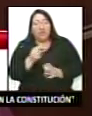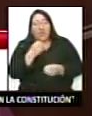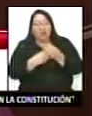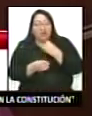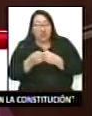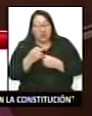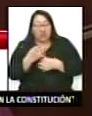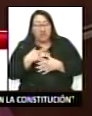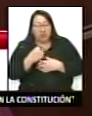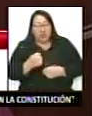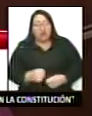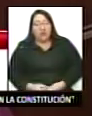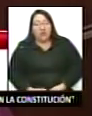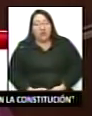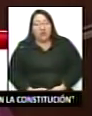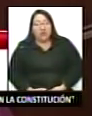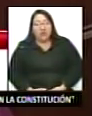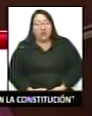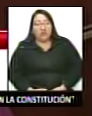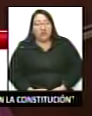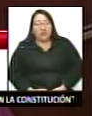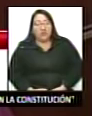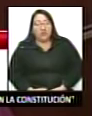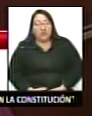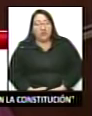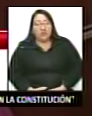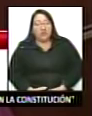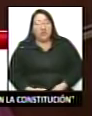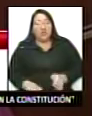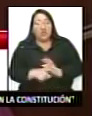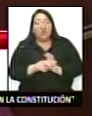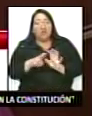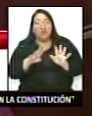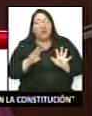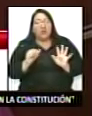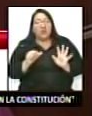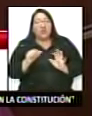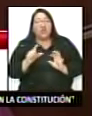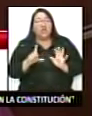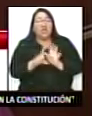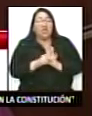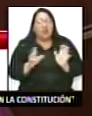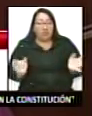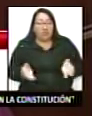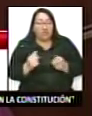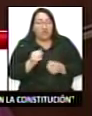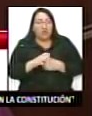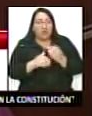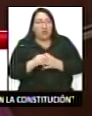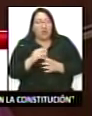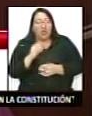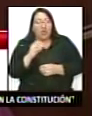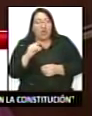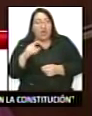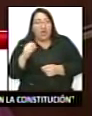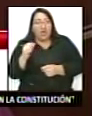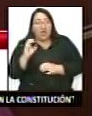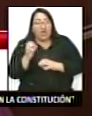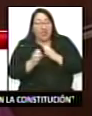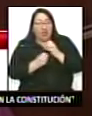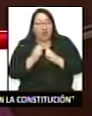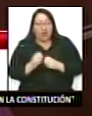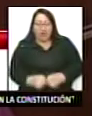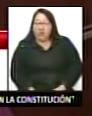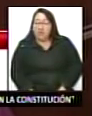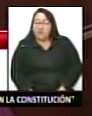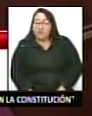alimentación saludable y a la ley 2996, ley de promoción de la producción orgánica y ecológica.